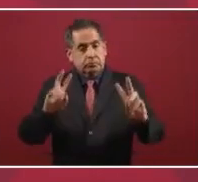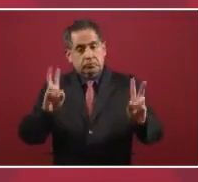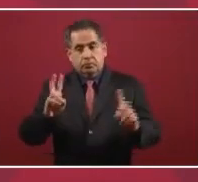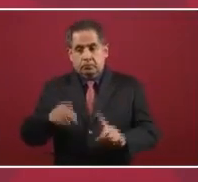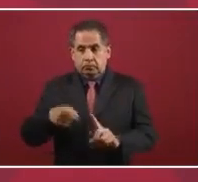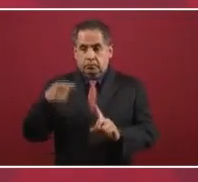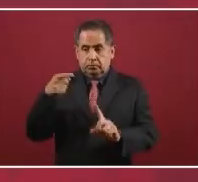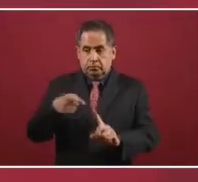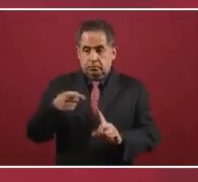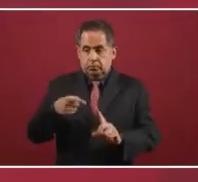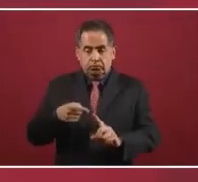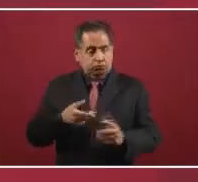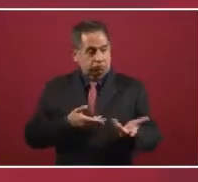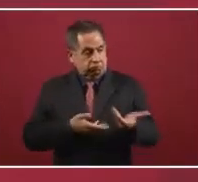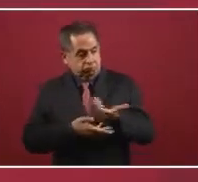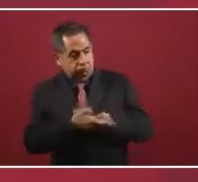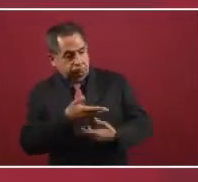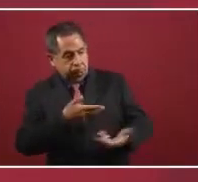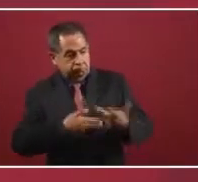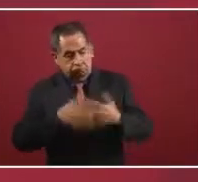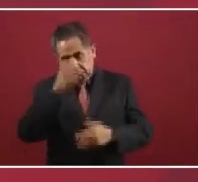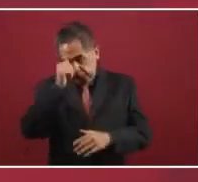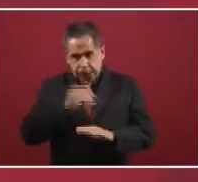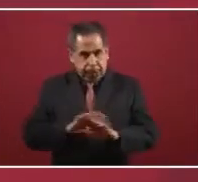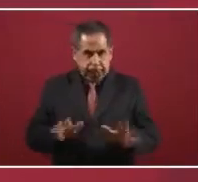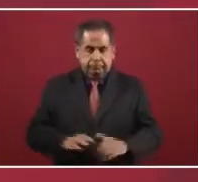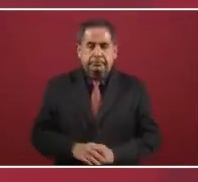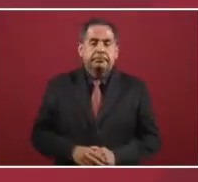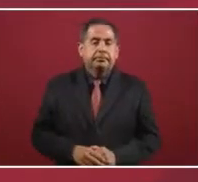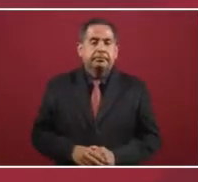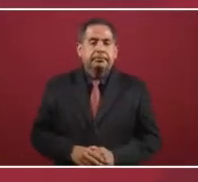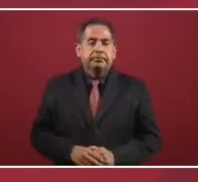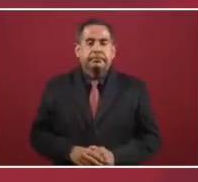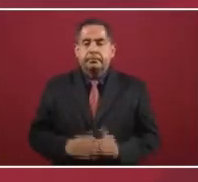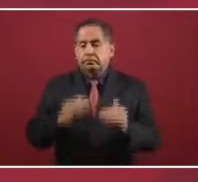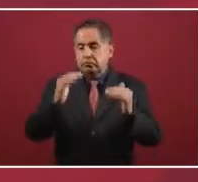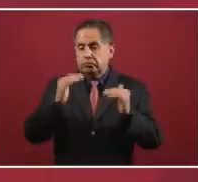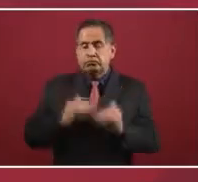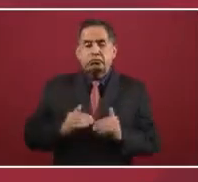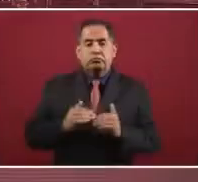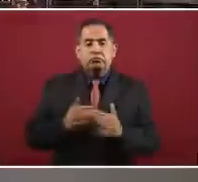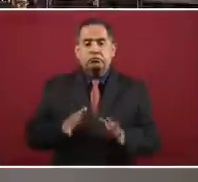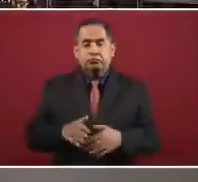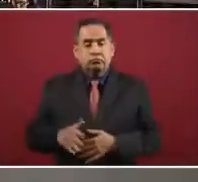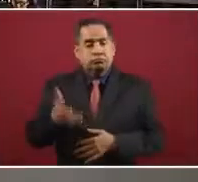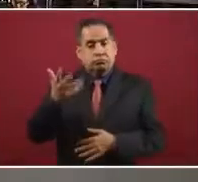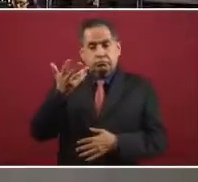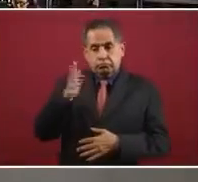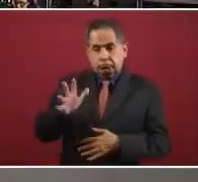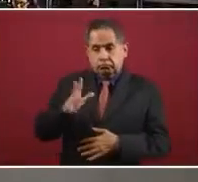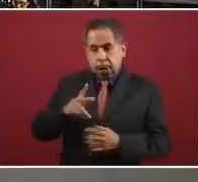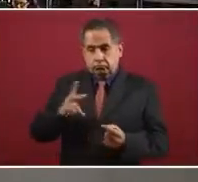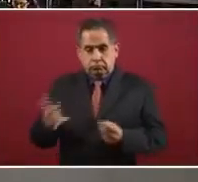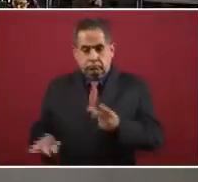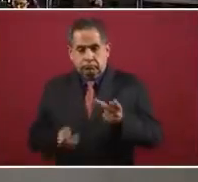esta negociación, este acuerdo. Vamos, si les parece, con unas 10